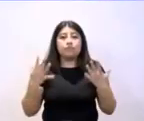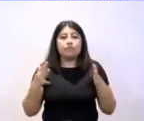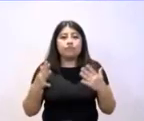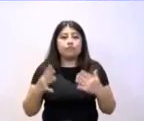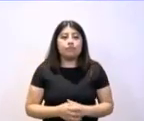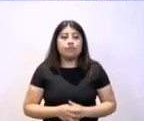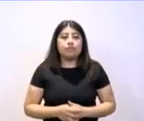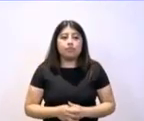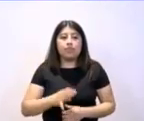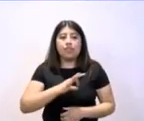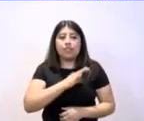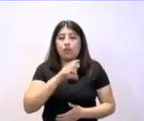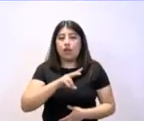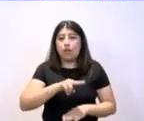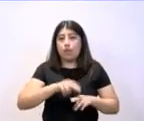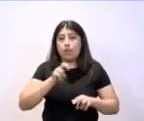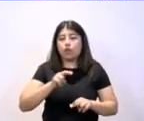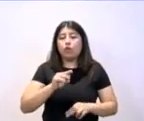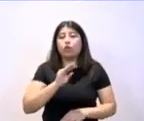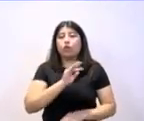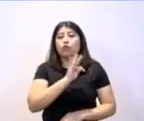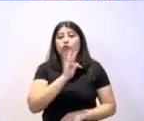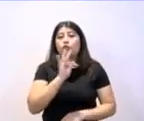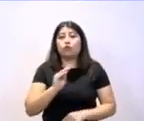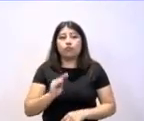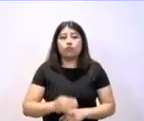Gracias. Señora Moreno.